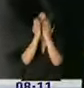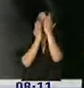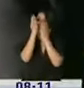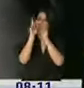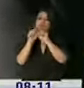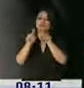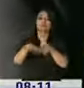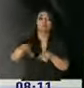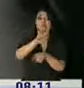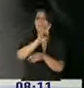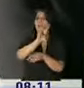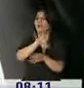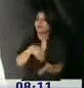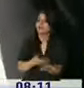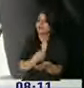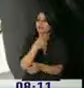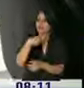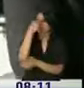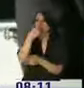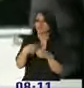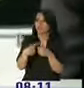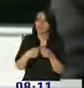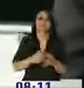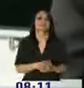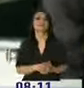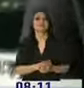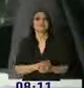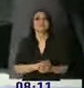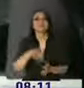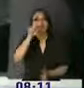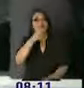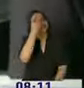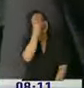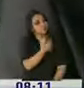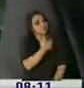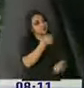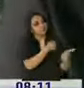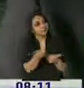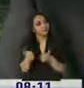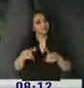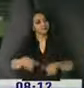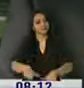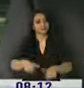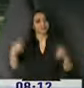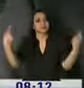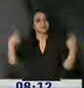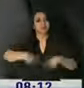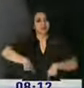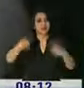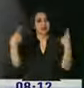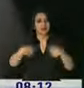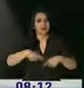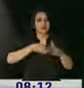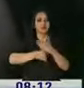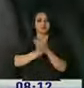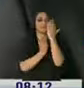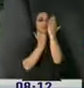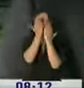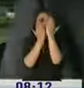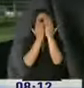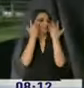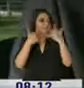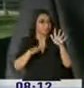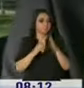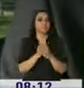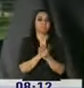valles y se dirigen al norte de la capital. Muy buenos días. Bienvenidos pues a la estación de peaje de la avenida Interoceánica Osvaldo Huesamín.